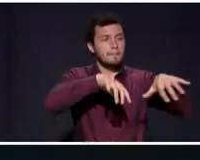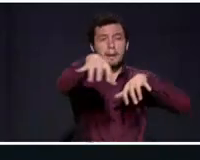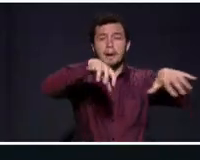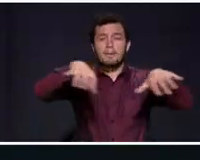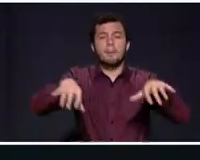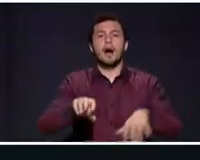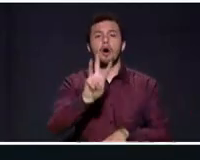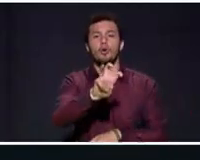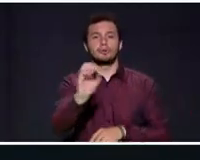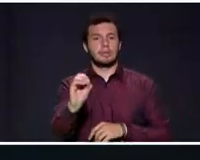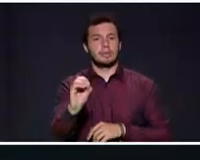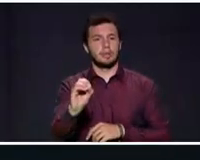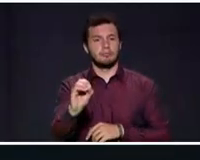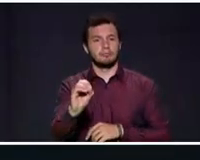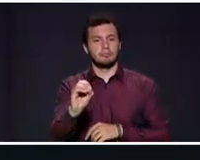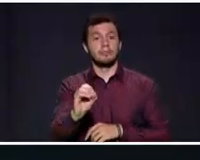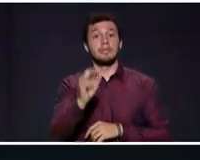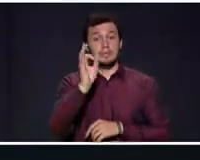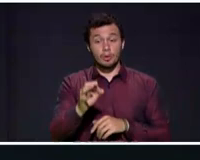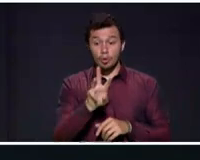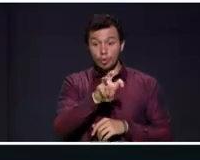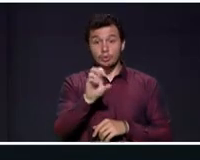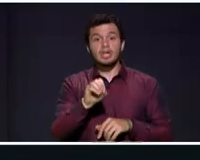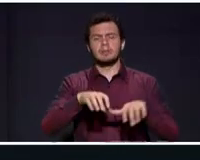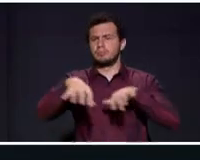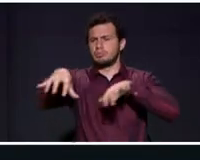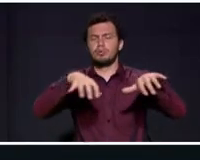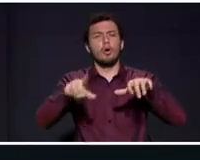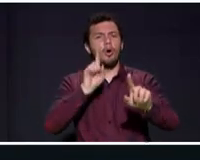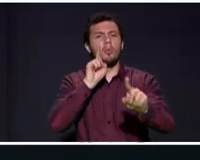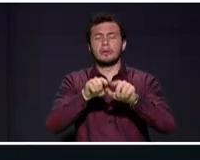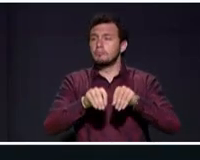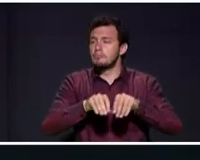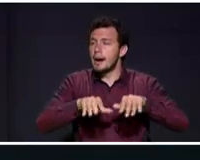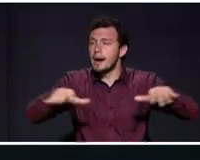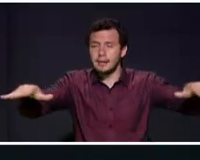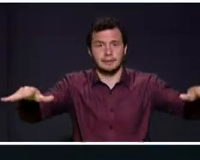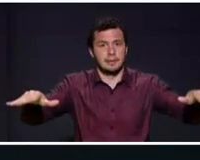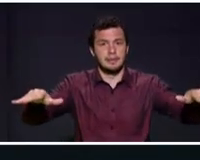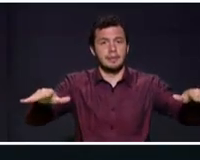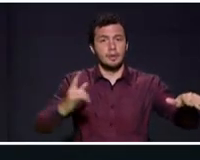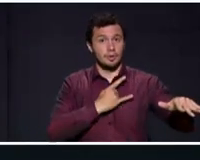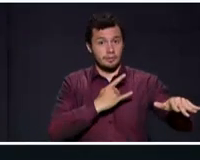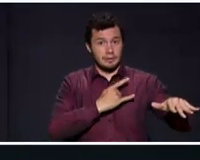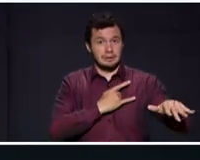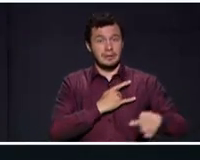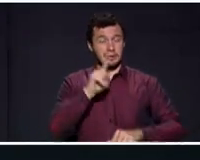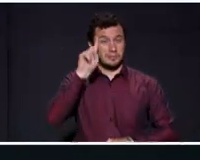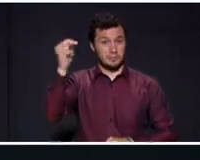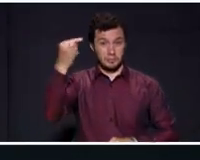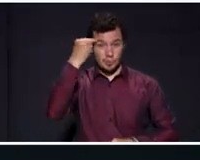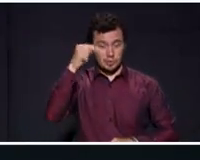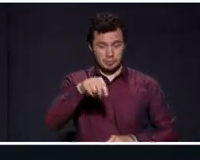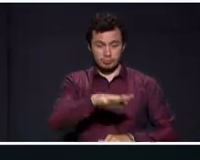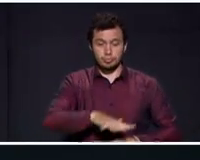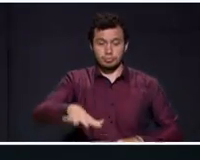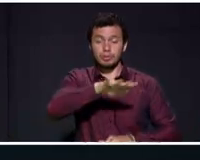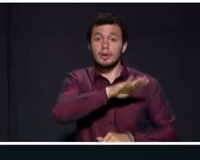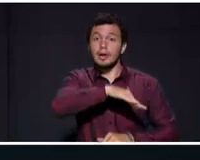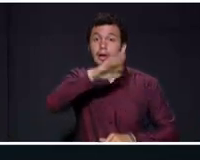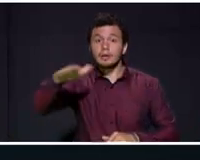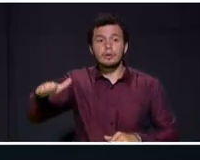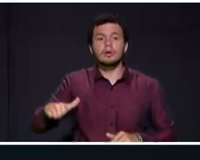los voy a colocar para que se amplíe la cobertura en las universidades públicas que tenemos acá en nuestro territorio las vamos a abrir